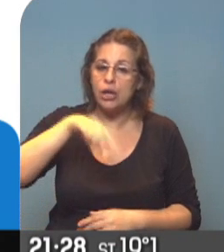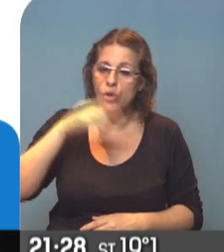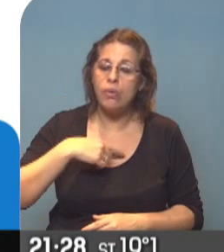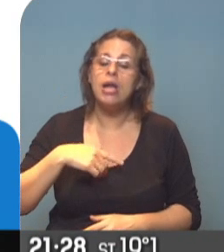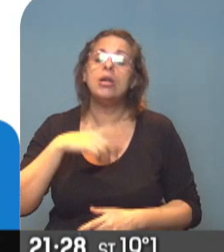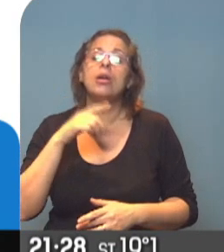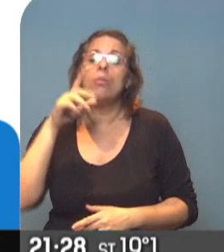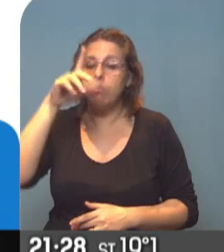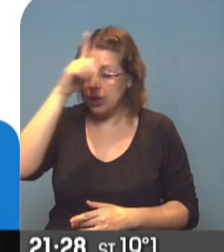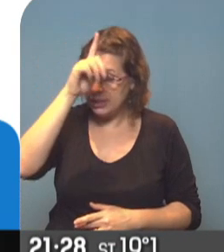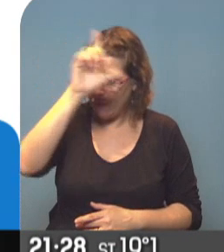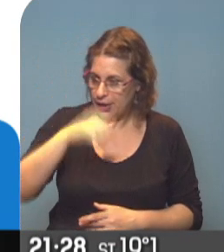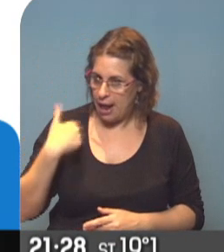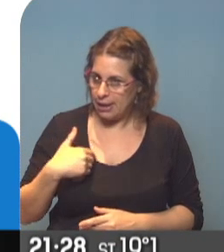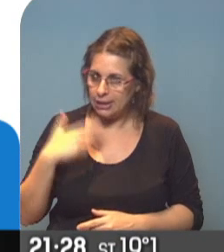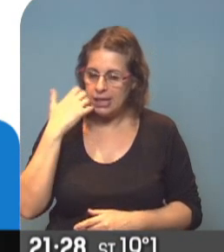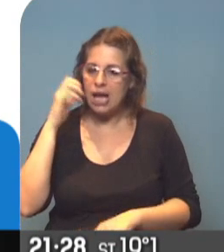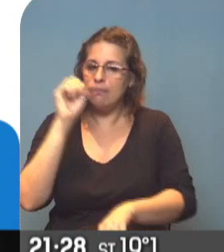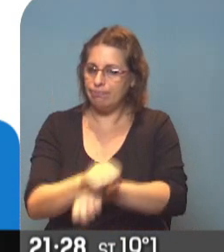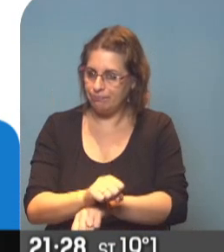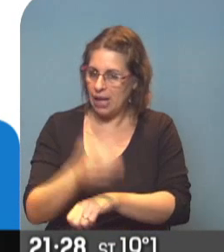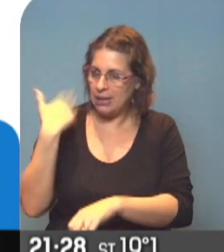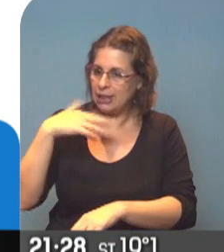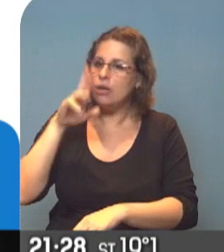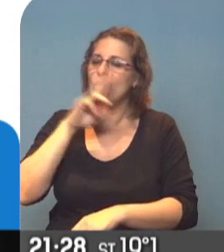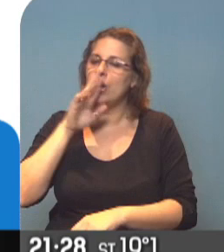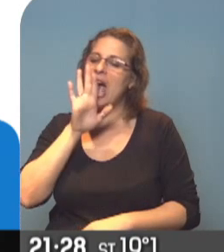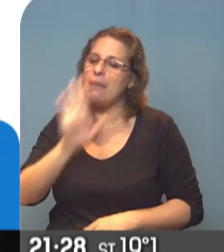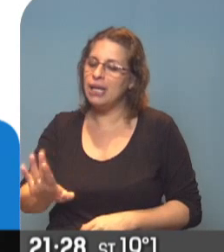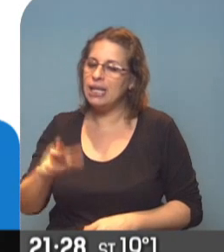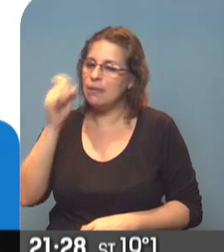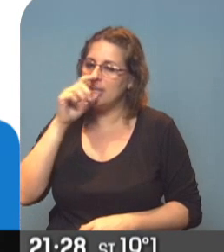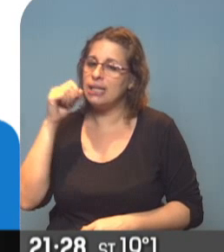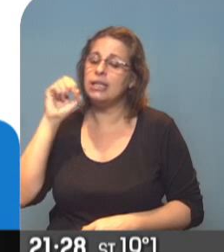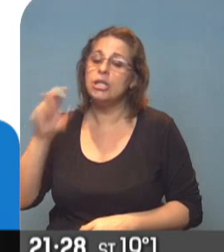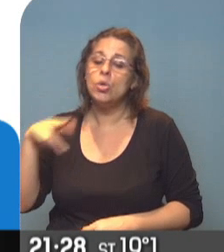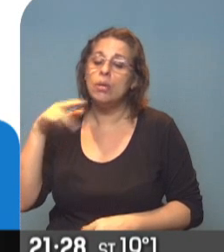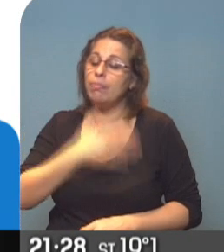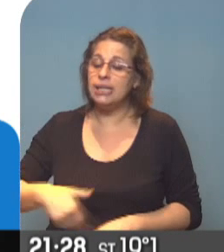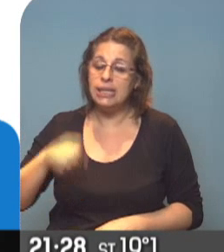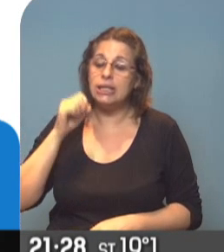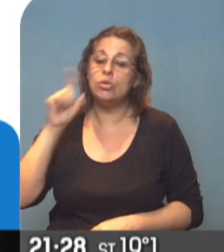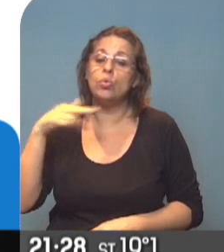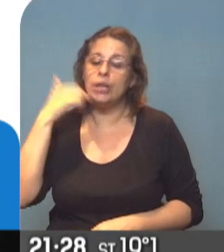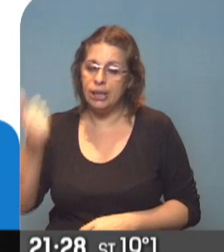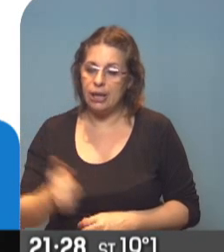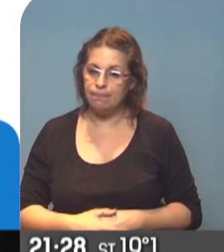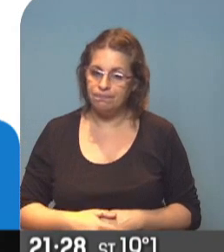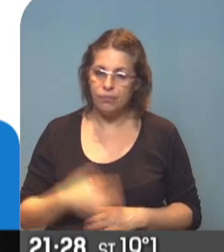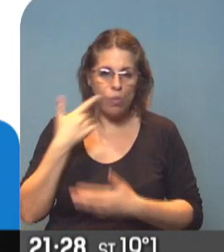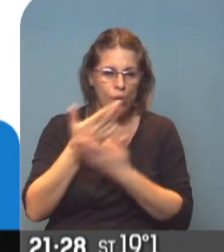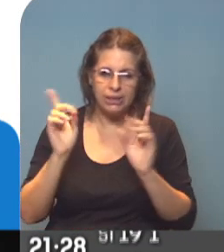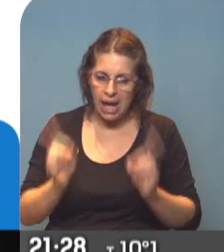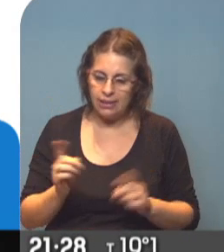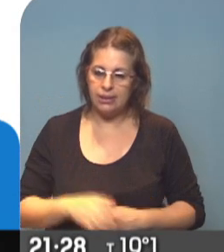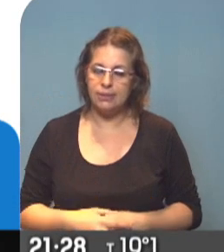Argentina, detuvo a quien amenazó a la hija del presidente. Esto fue recién y estamos compartiendo en pantalla justamente lo que era la amenaza en ese momento y